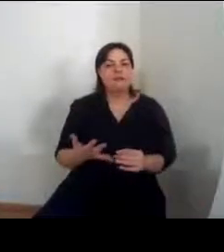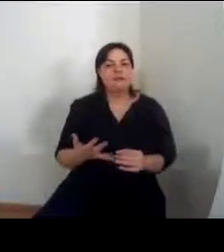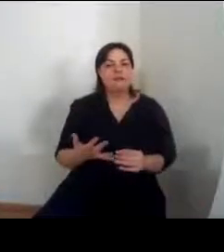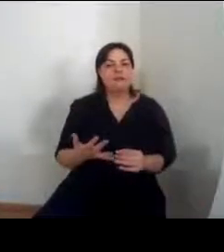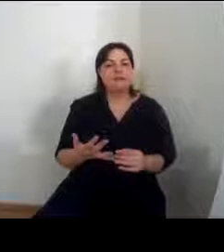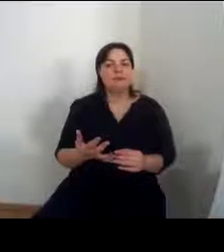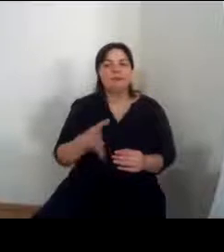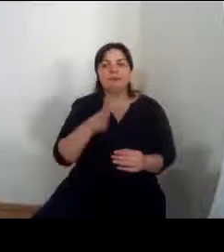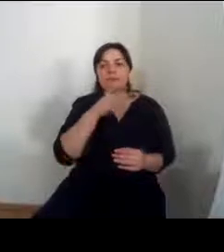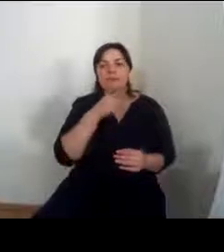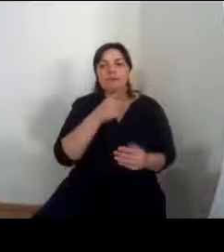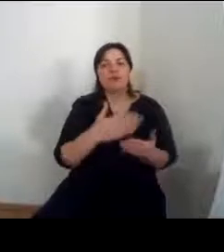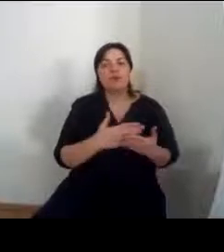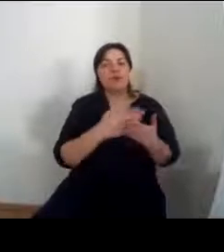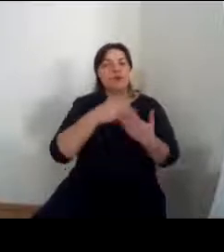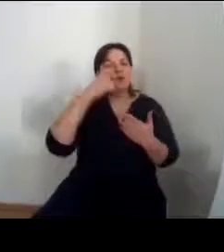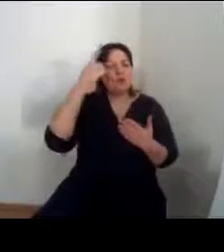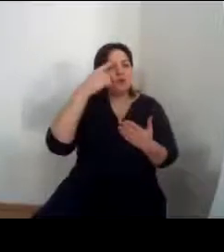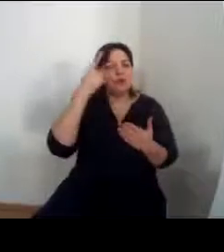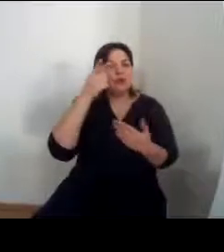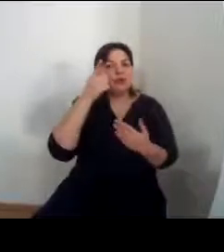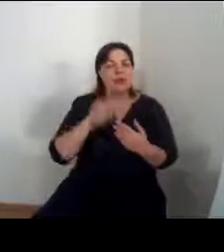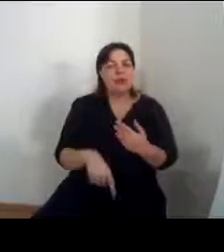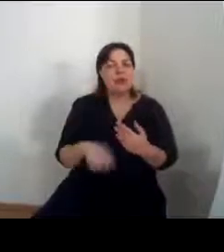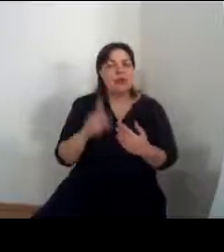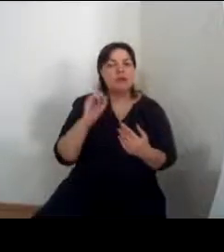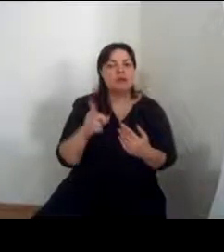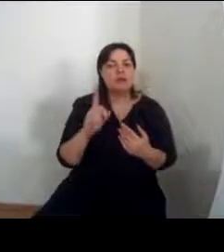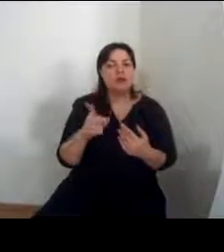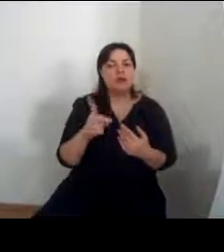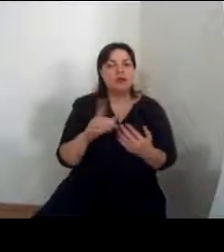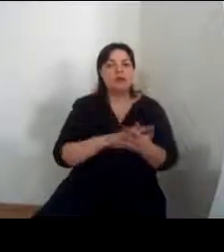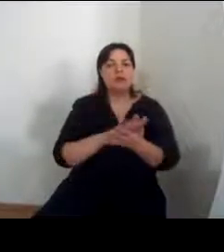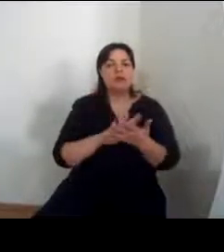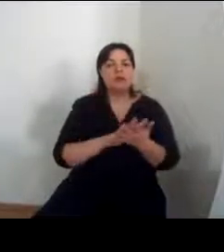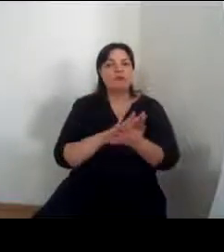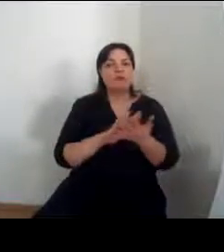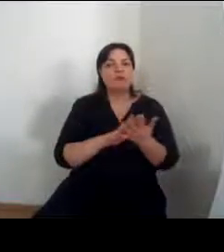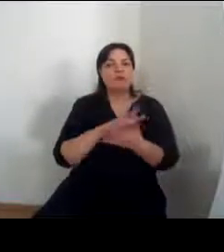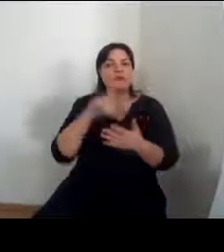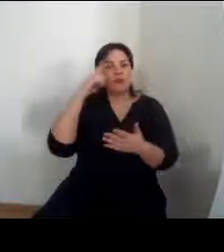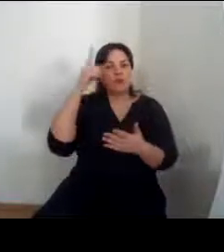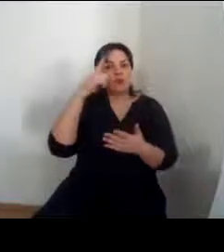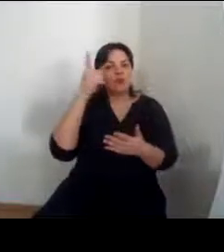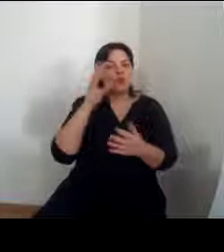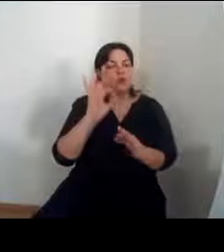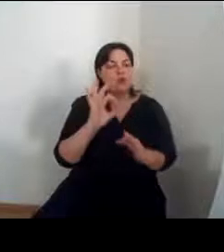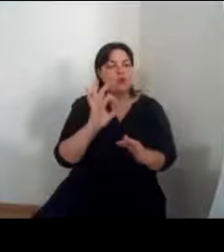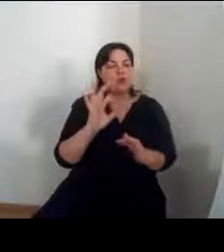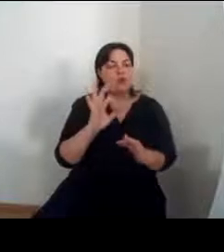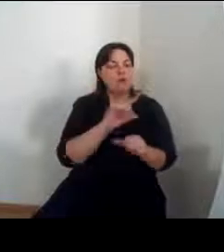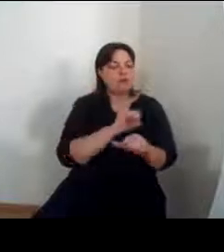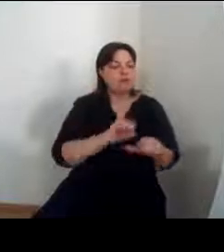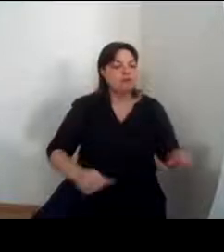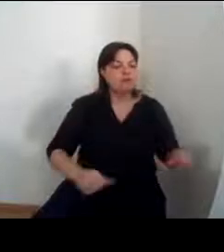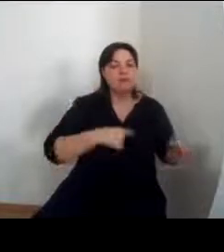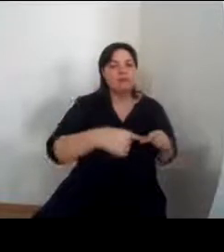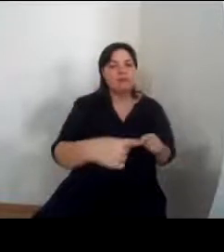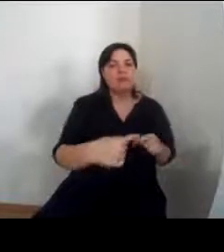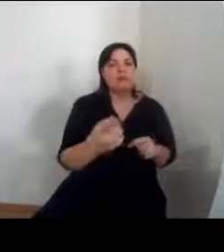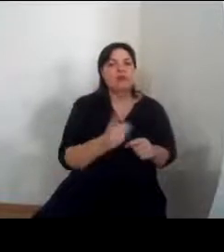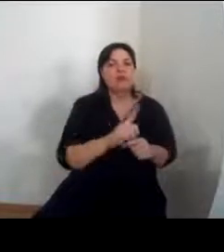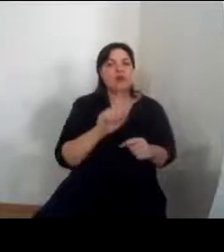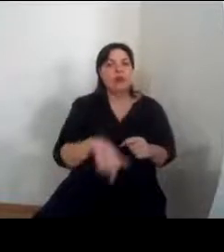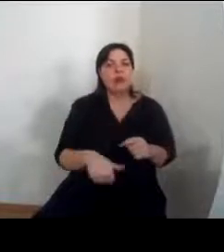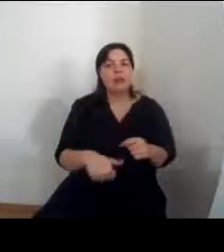con este estudio de la cultura bretona y no solo ya de la cultura bretona, sino también un poco el poner en